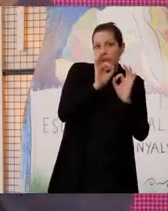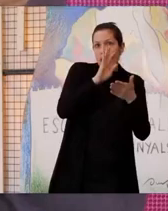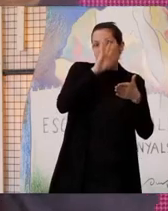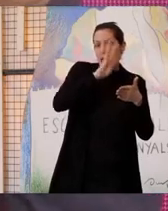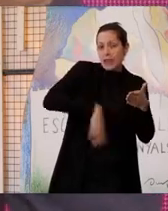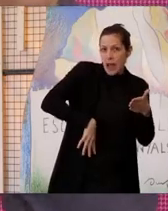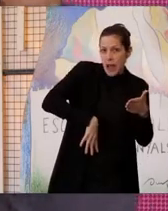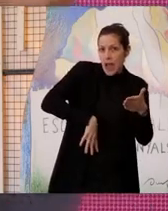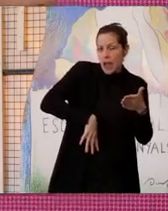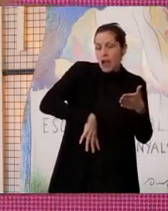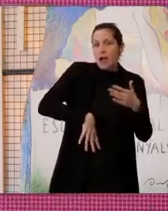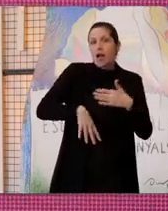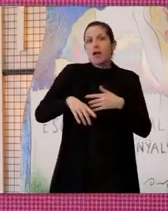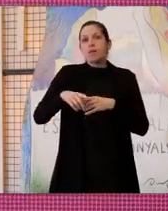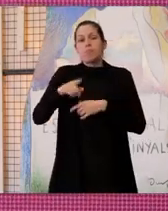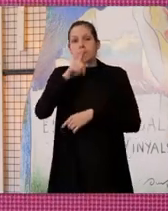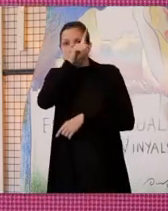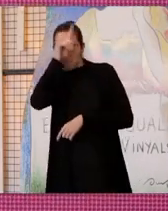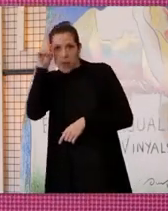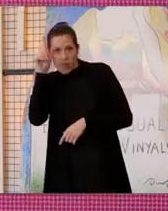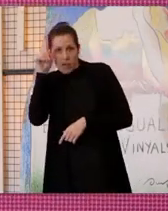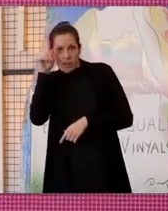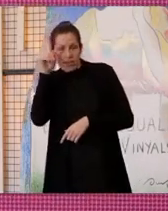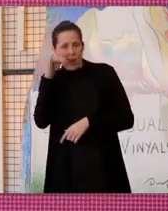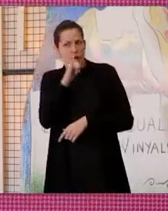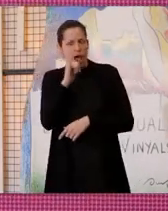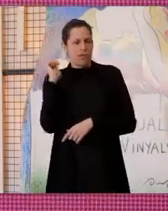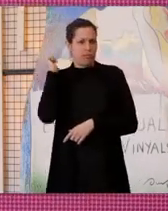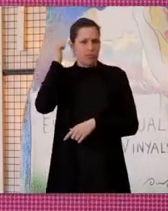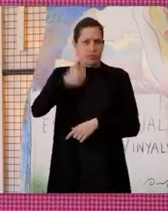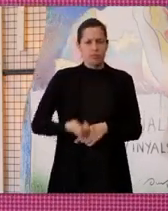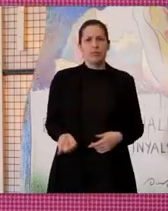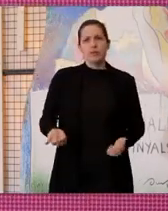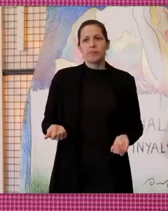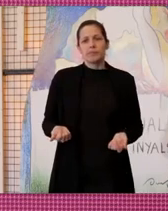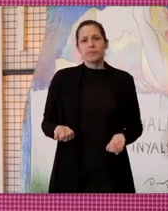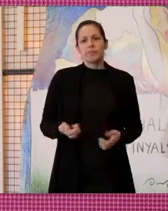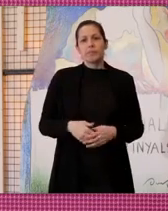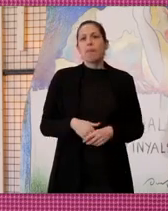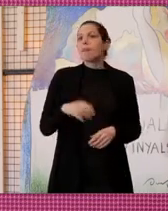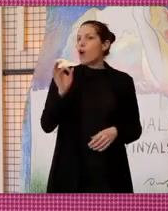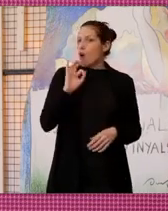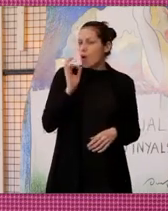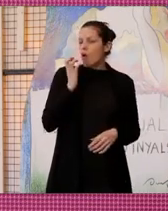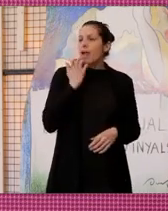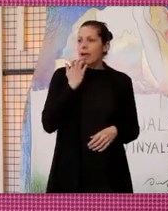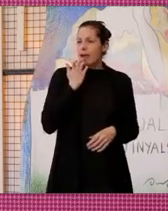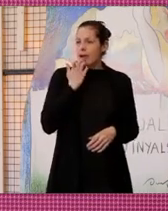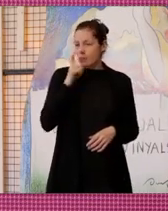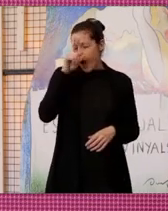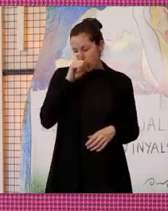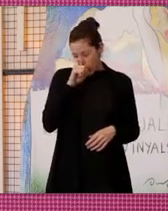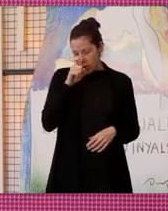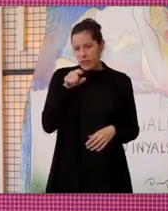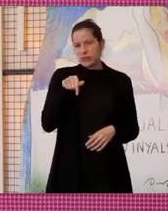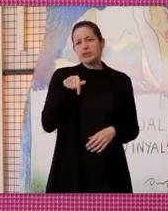a Madrid y de ministro porque soy una cuota del país Vasco nada incluso os acordáis que cuando